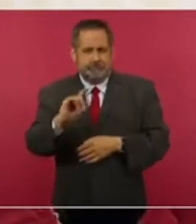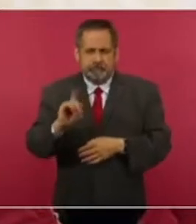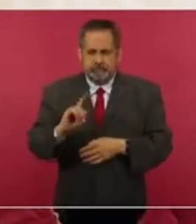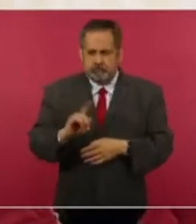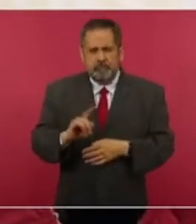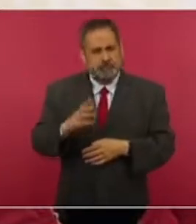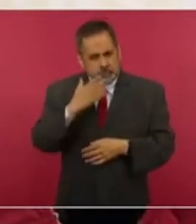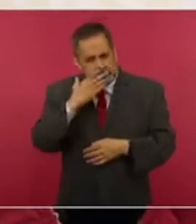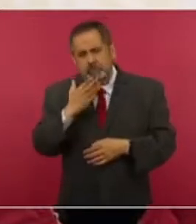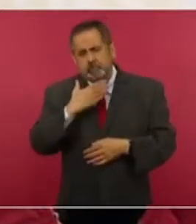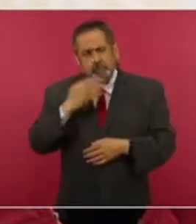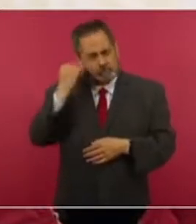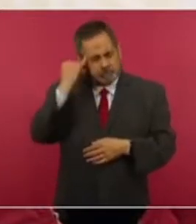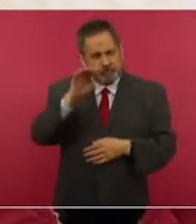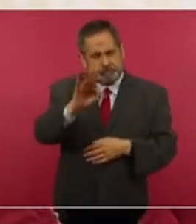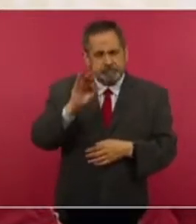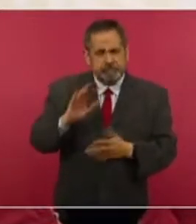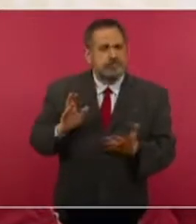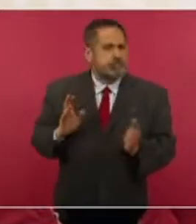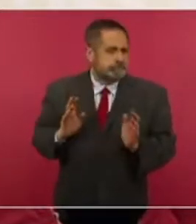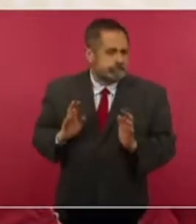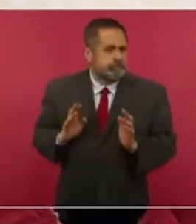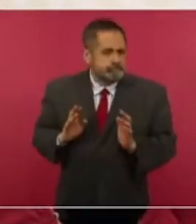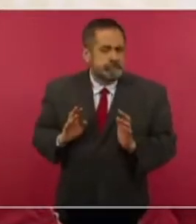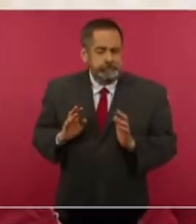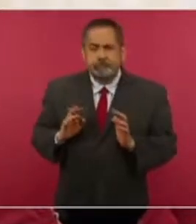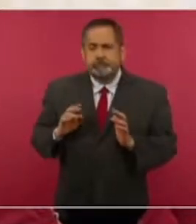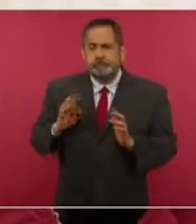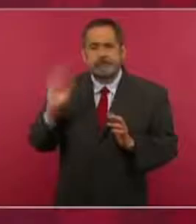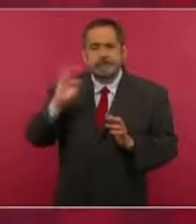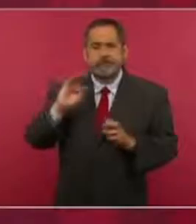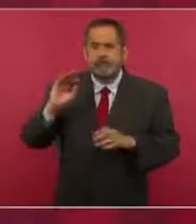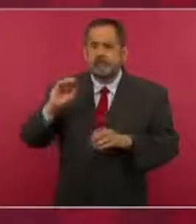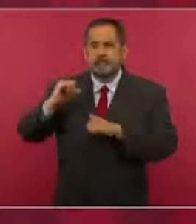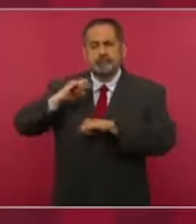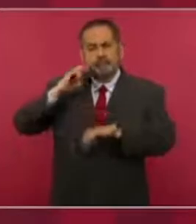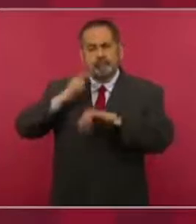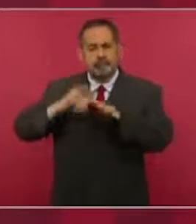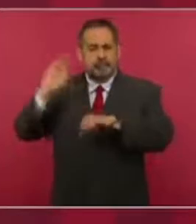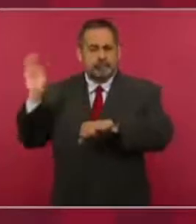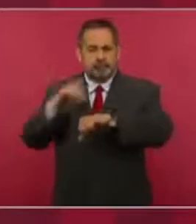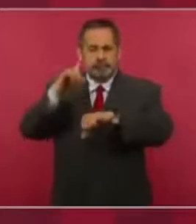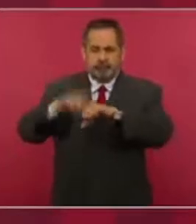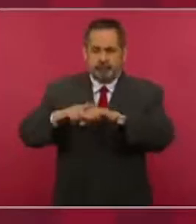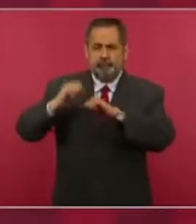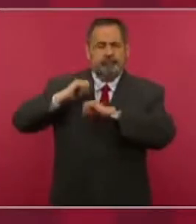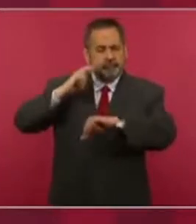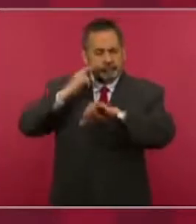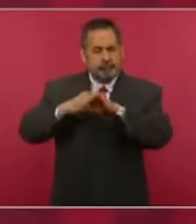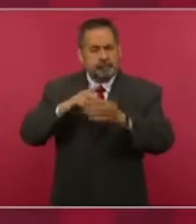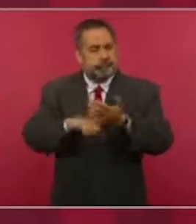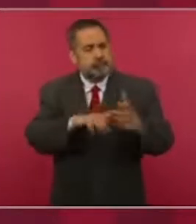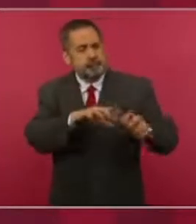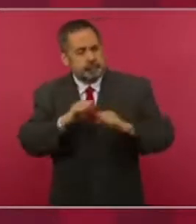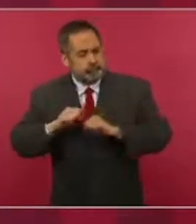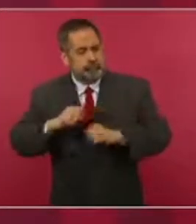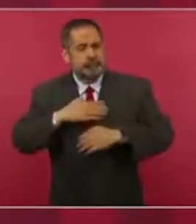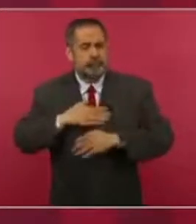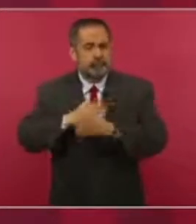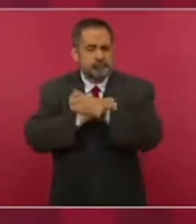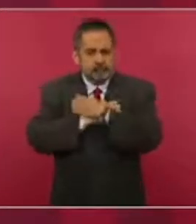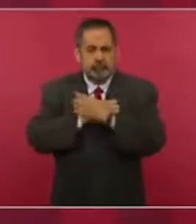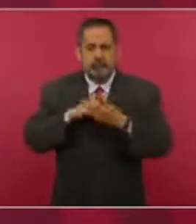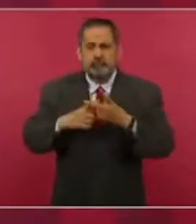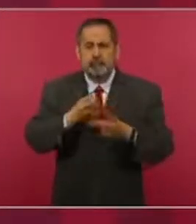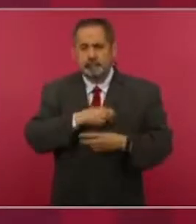importante ir federalizando la educación y la salud, porque se abandonó